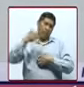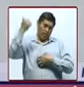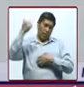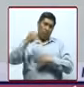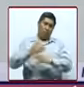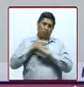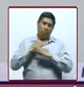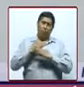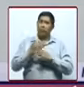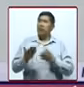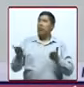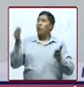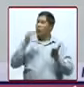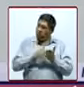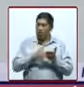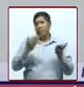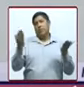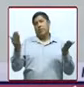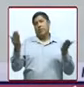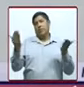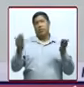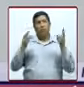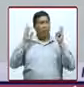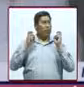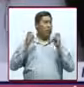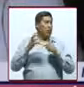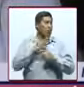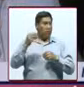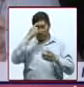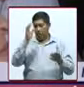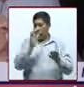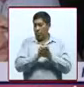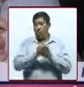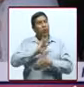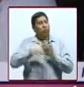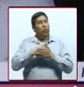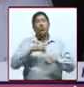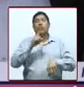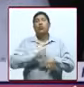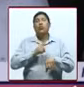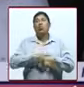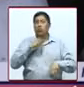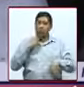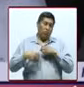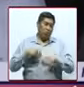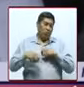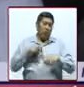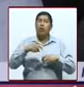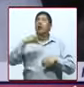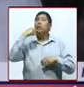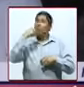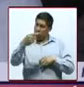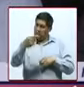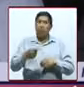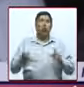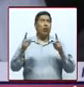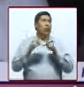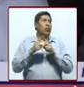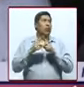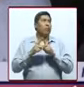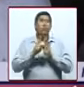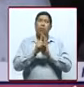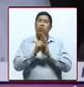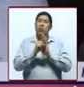medida cautelar nos vuelve a paralizar el proceso y creo que todo el tiempo vamos a tener estos problemas y lo hemos dicho hasta